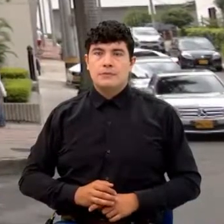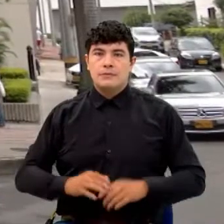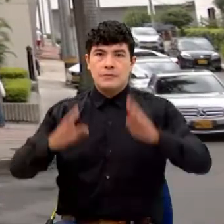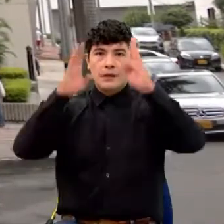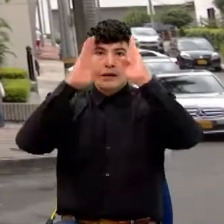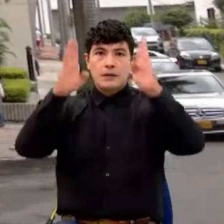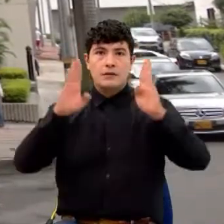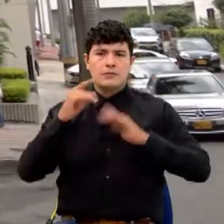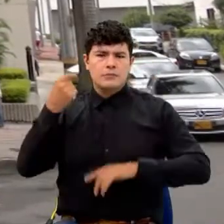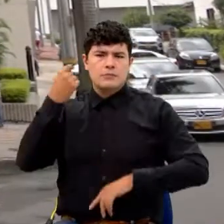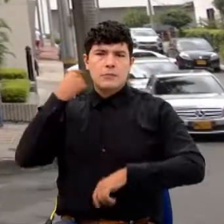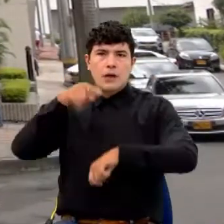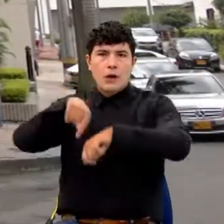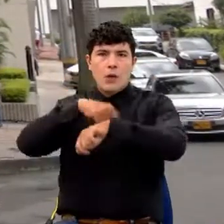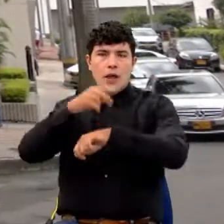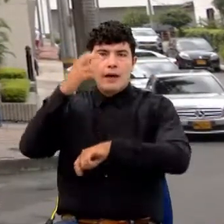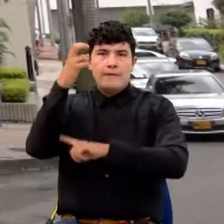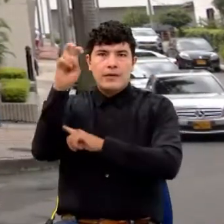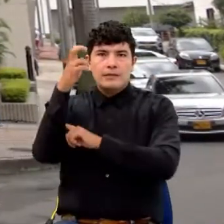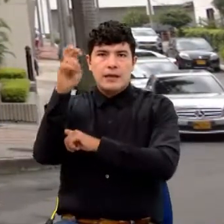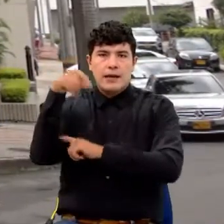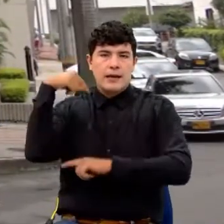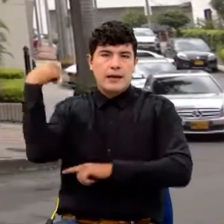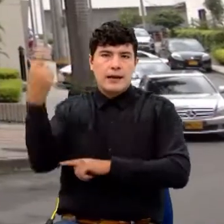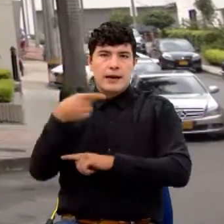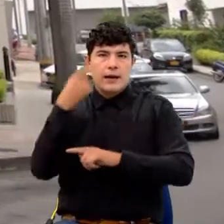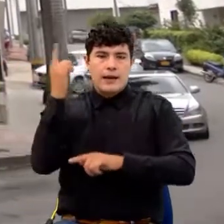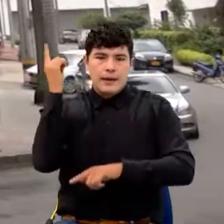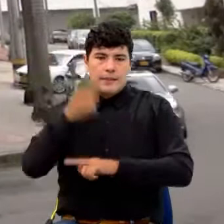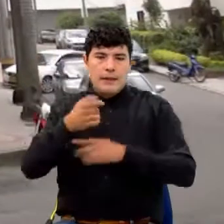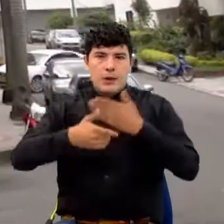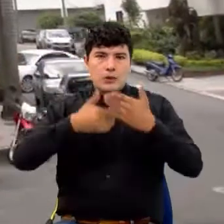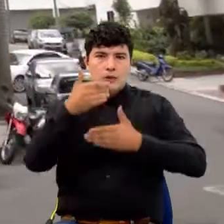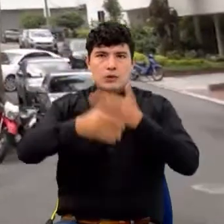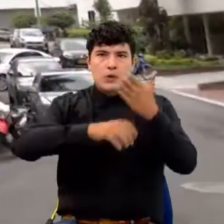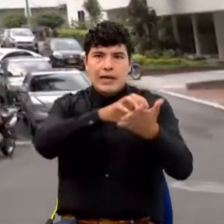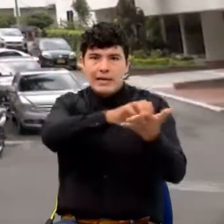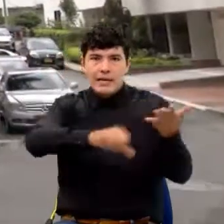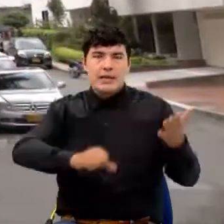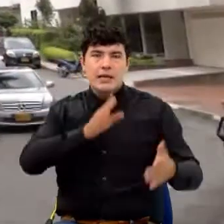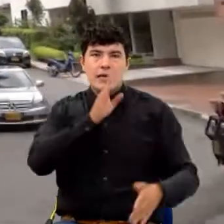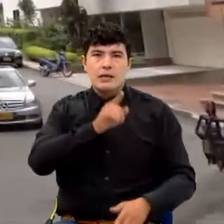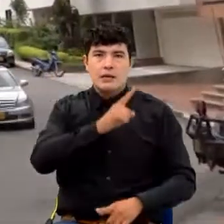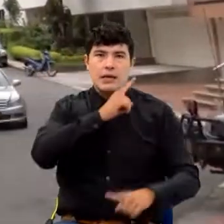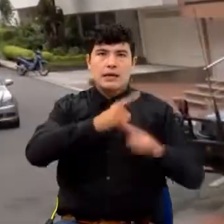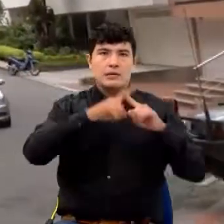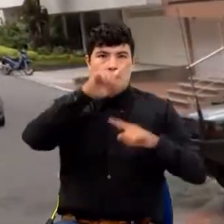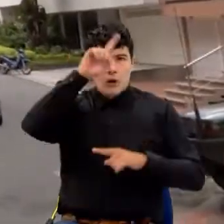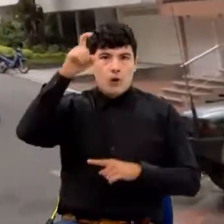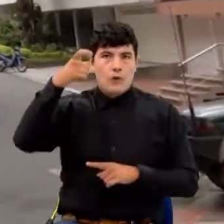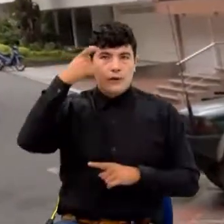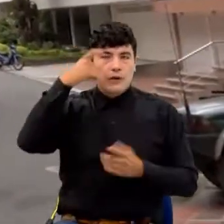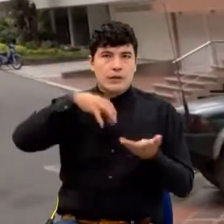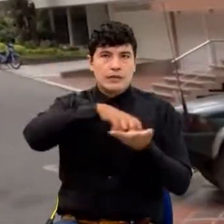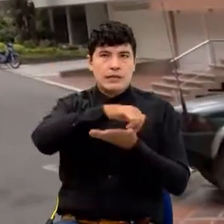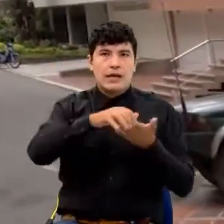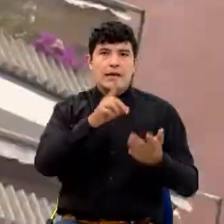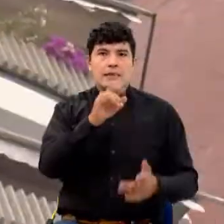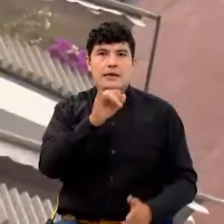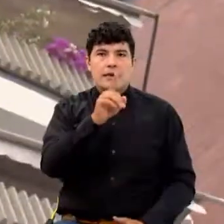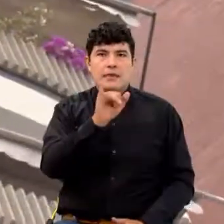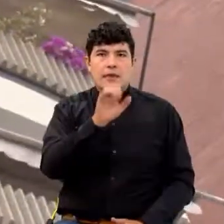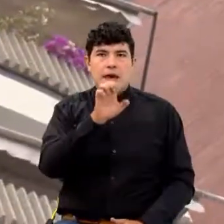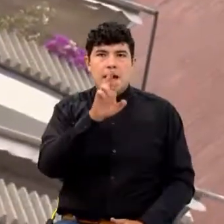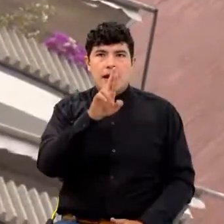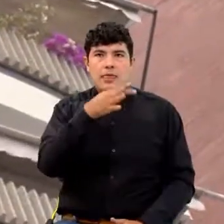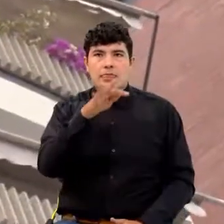Mucha atención que en las últimas horas la Fiscalía General ordenó el proceso de extinción de dominio al exgobernador de Santander, Didier Tavera, por la principal